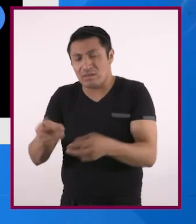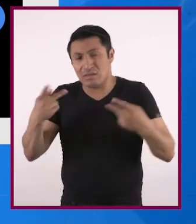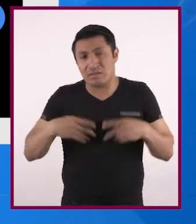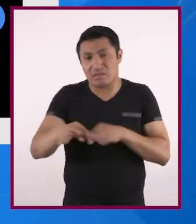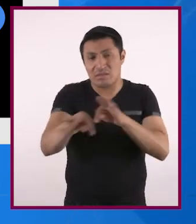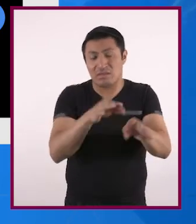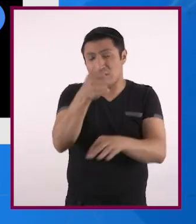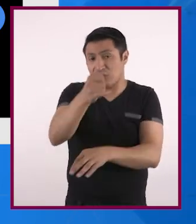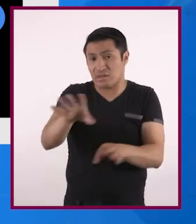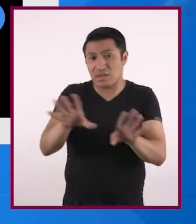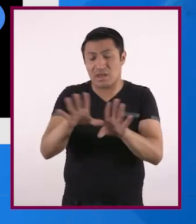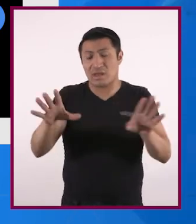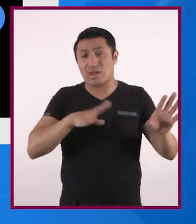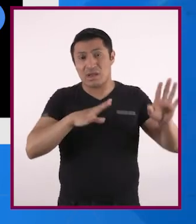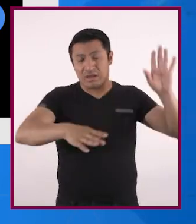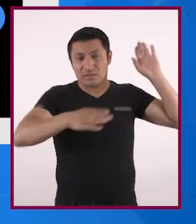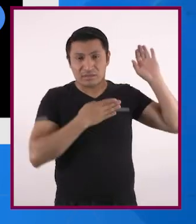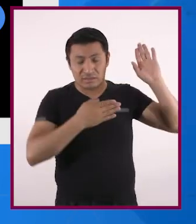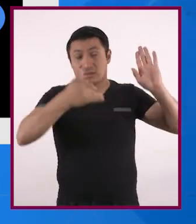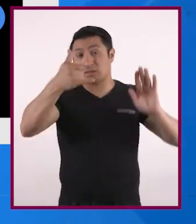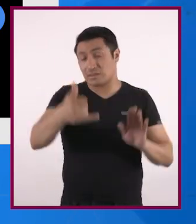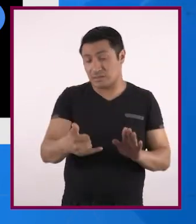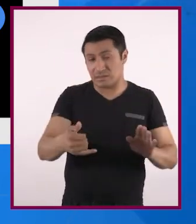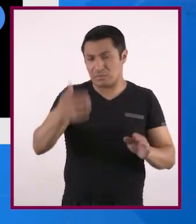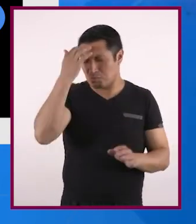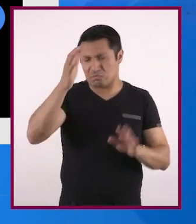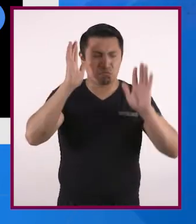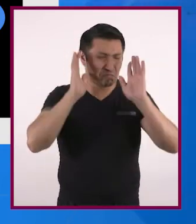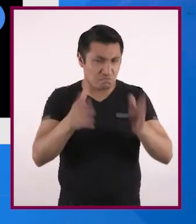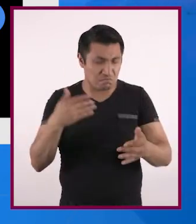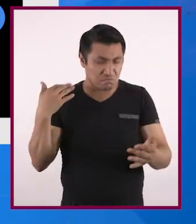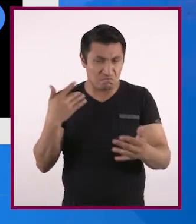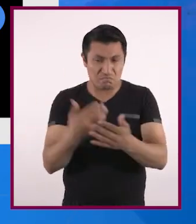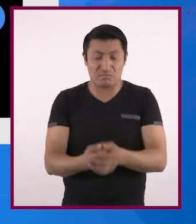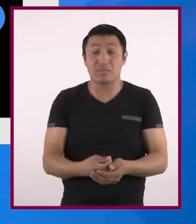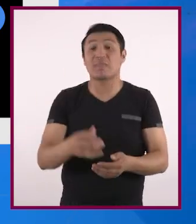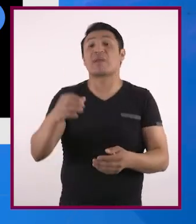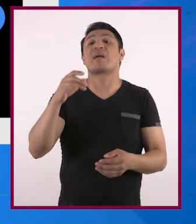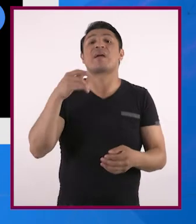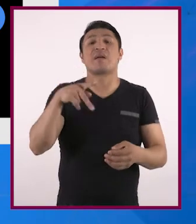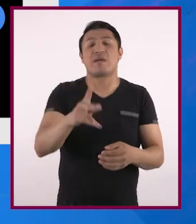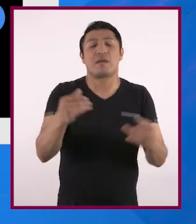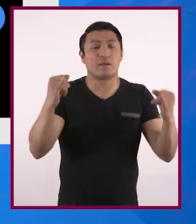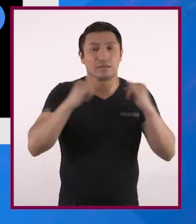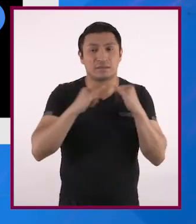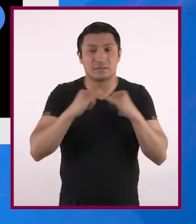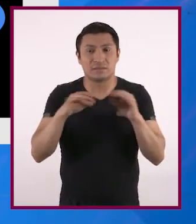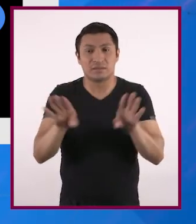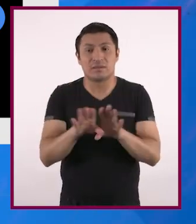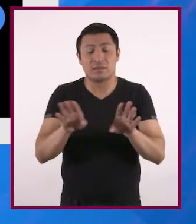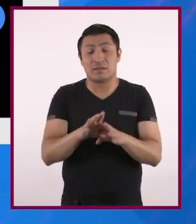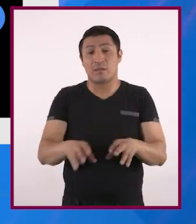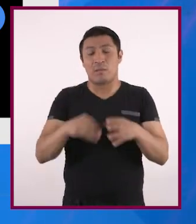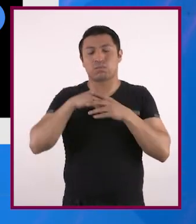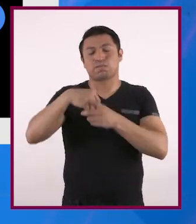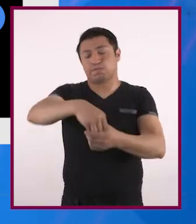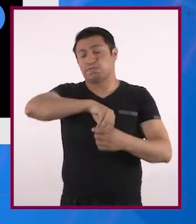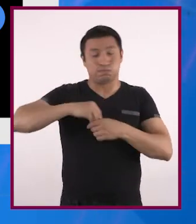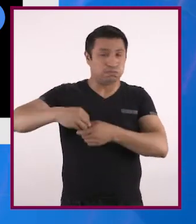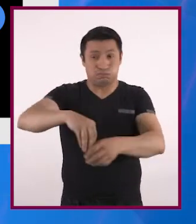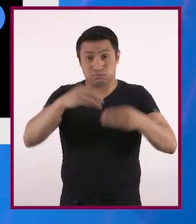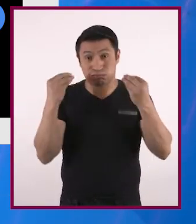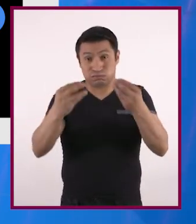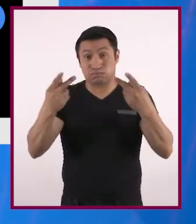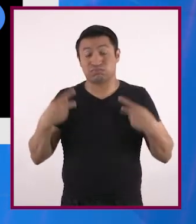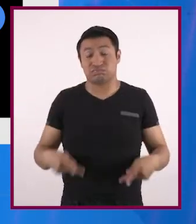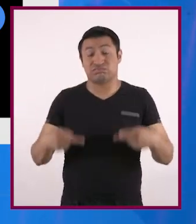así trabaja con un compromiso, ¿no? Y con un conocimiento, etcétera. Lo que pasa es que son instituciones que quedan desbordadas por la cantidad de población que